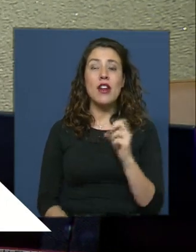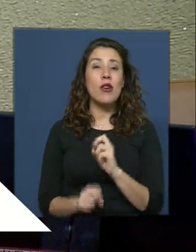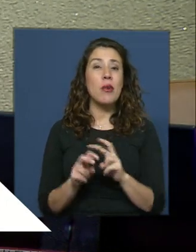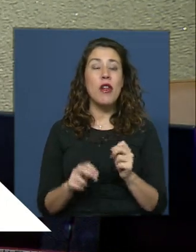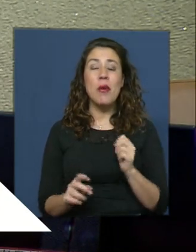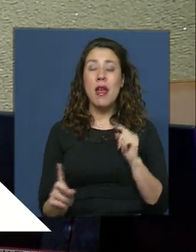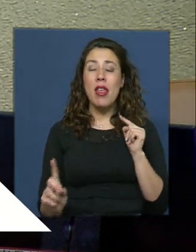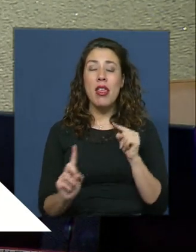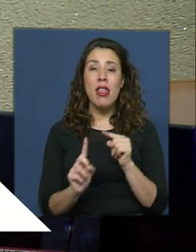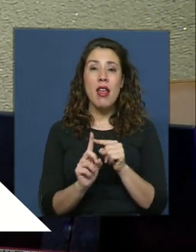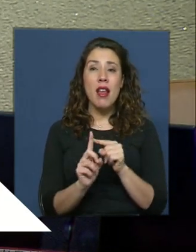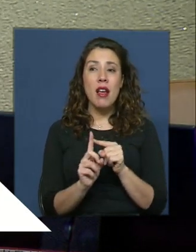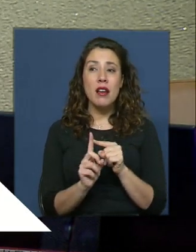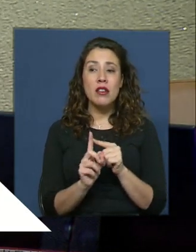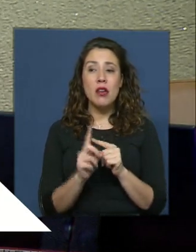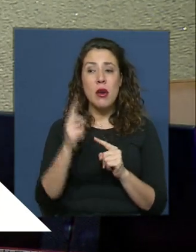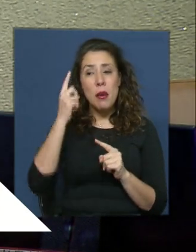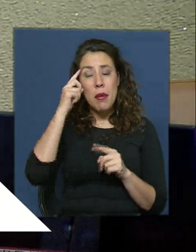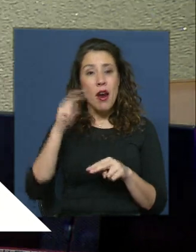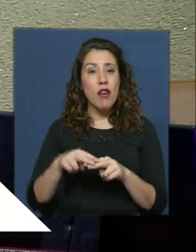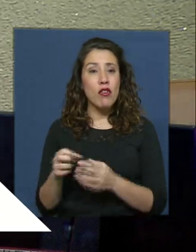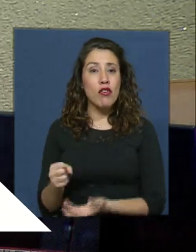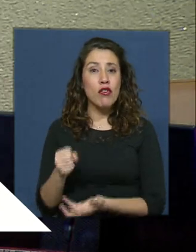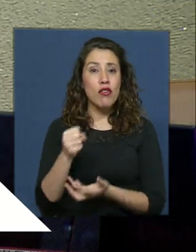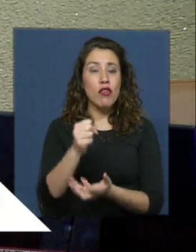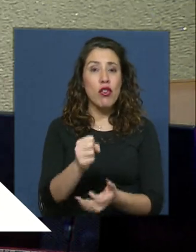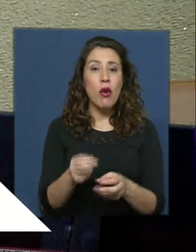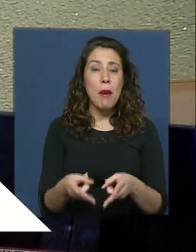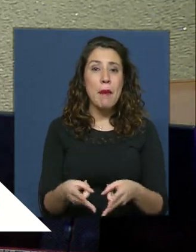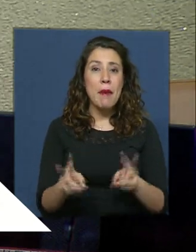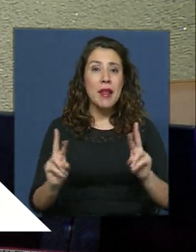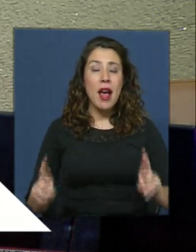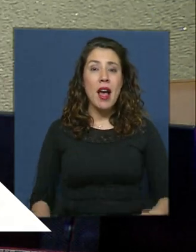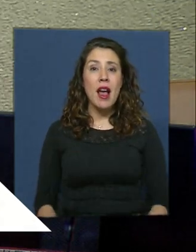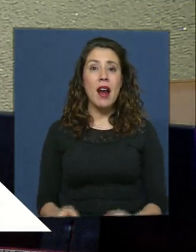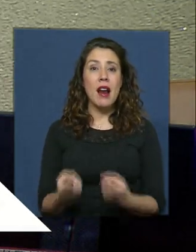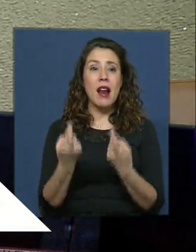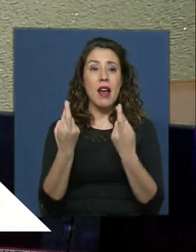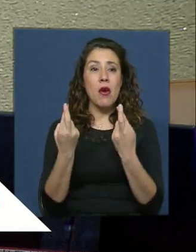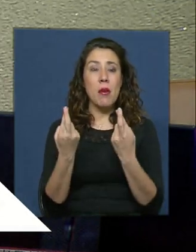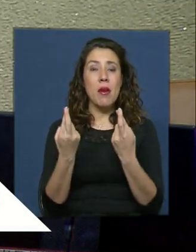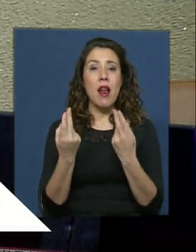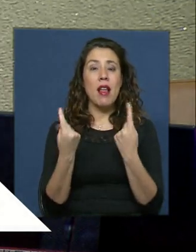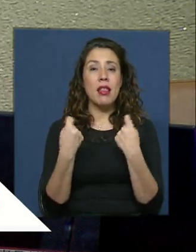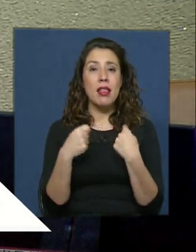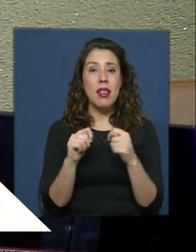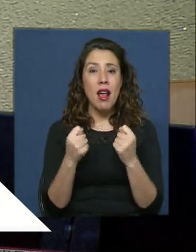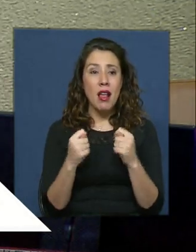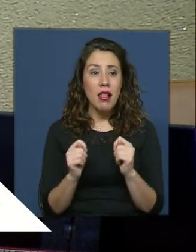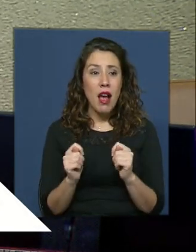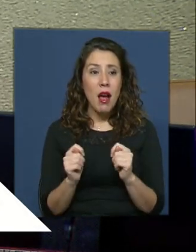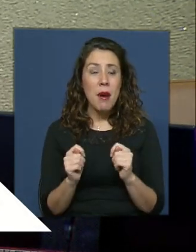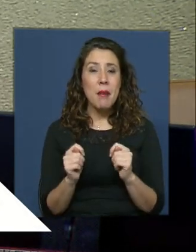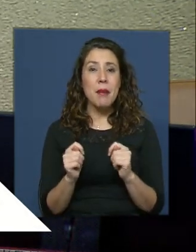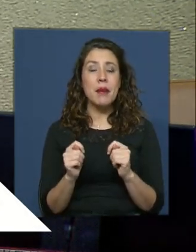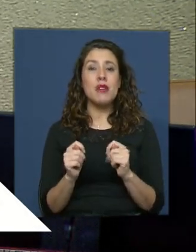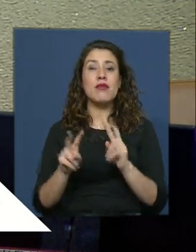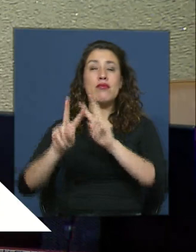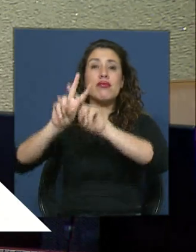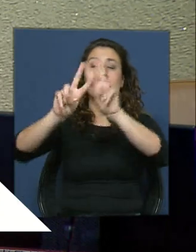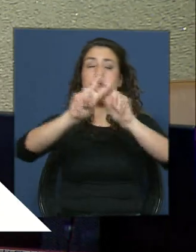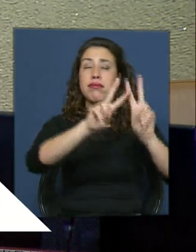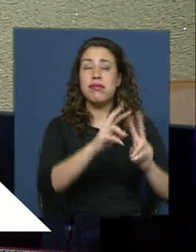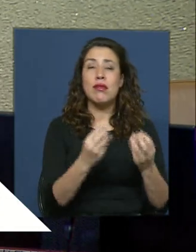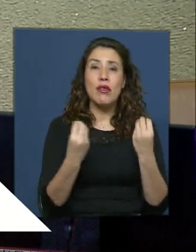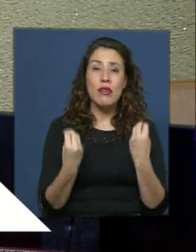aplicabilidad directa para los efectos de poner recursos que permitan recuperar esos inmuebles, hacer un tratamiento, una recuperación, una mantención